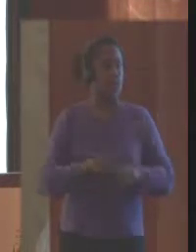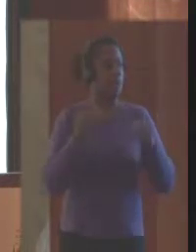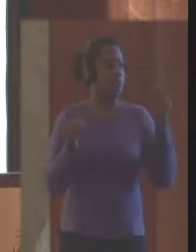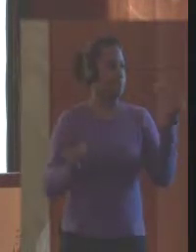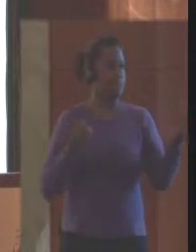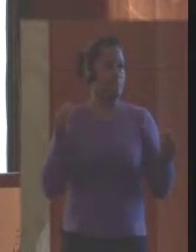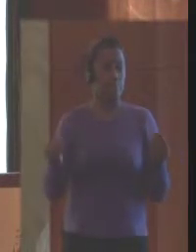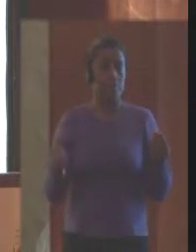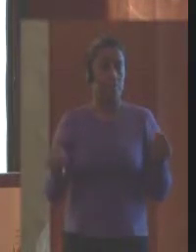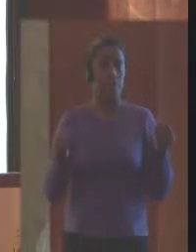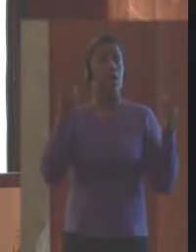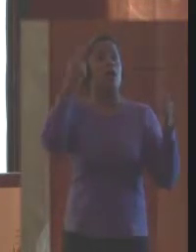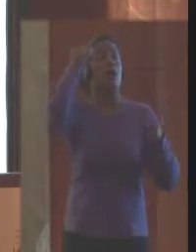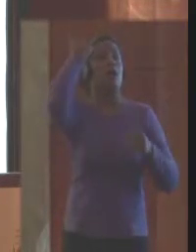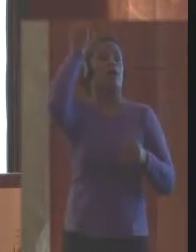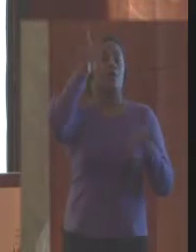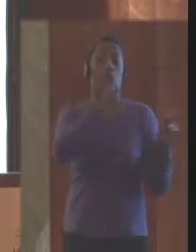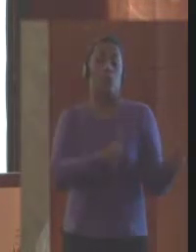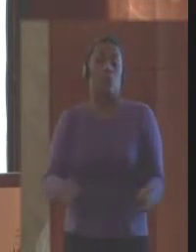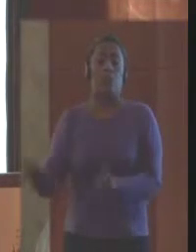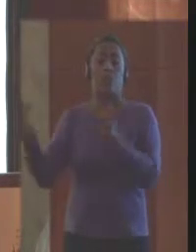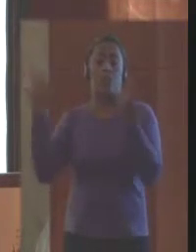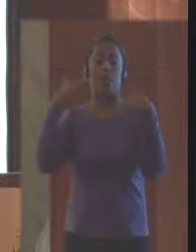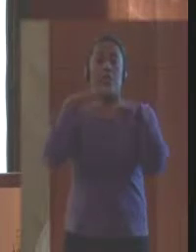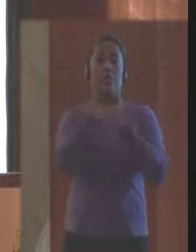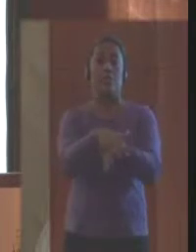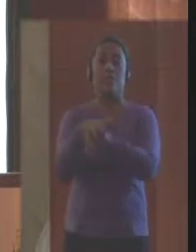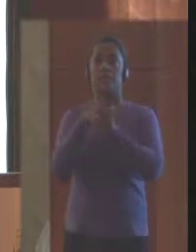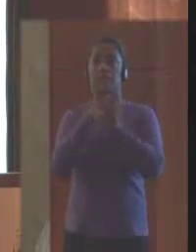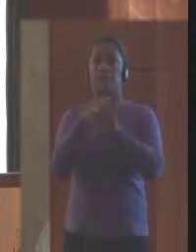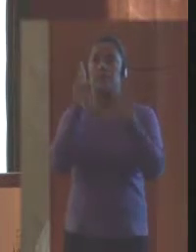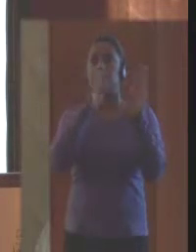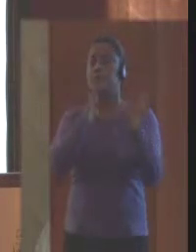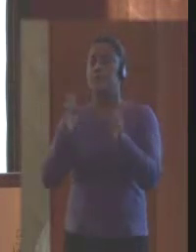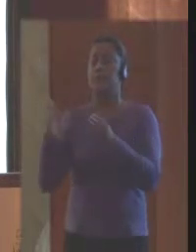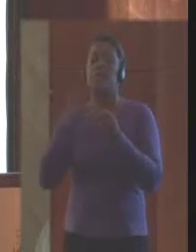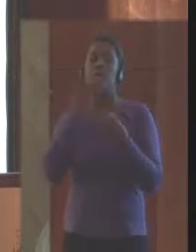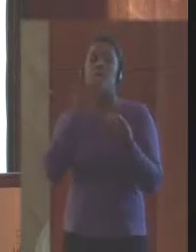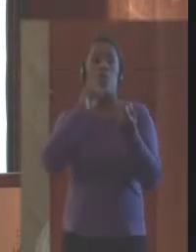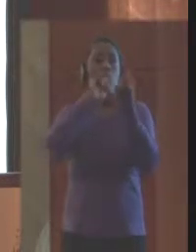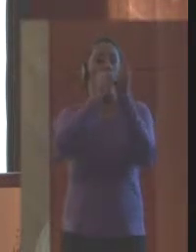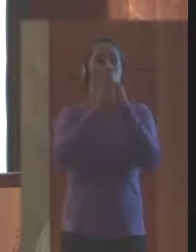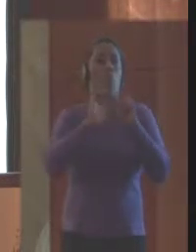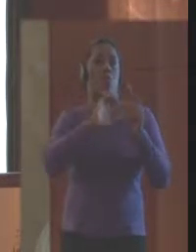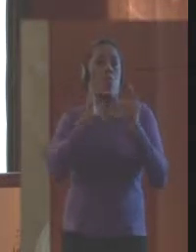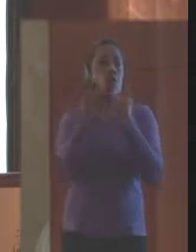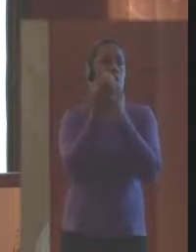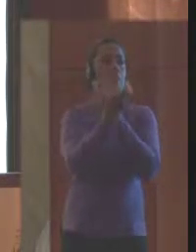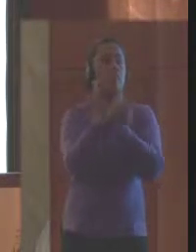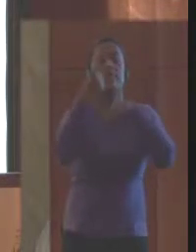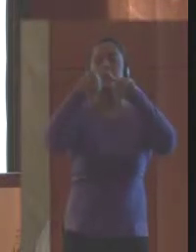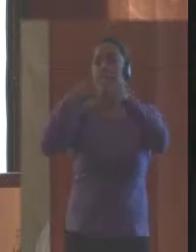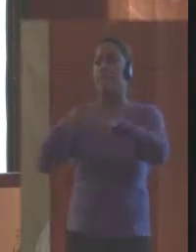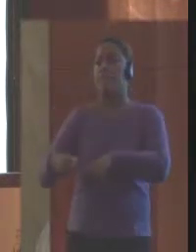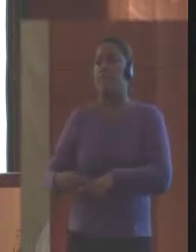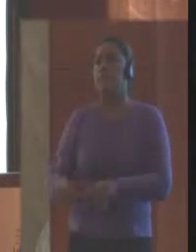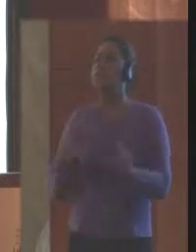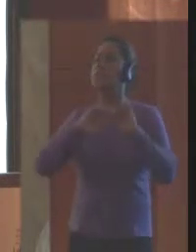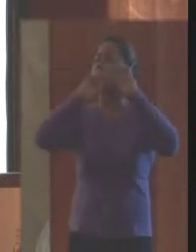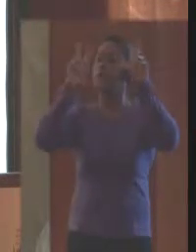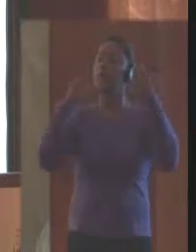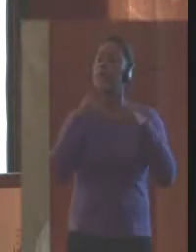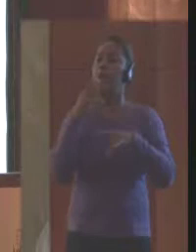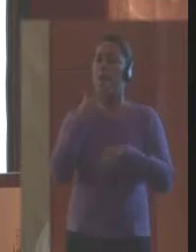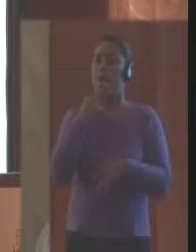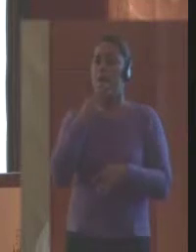por eso ejecutar un plan de integral de cambio climático en función principalmente del tema del